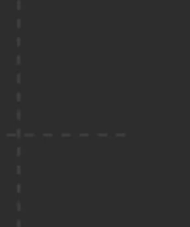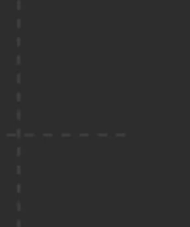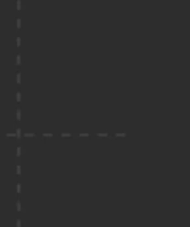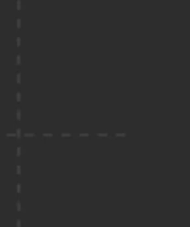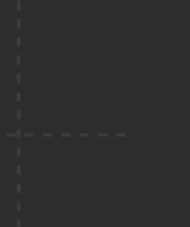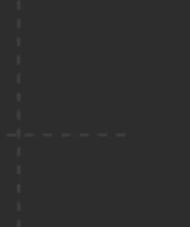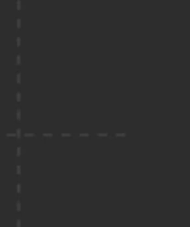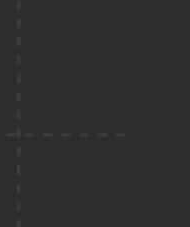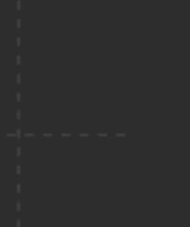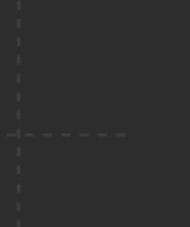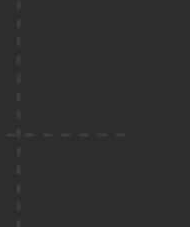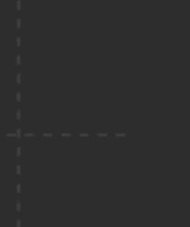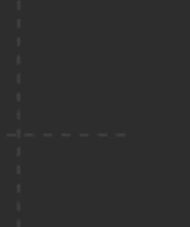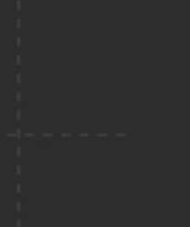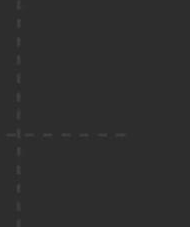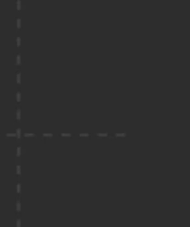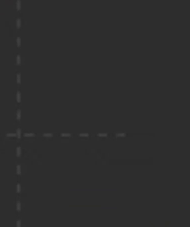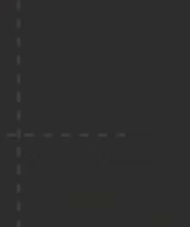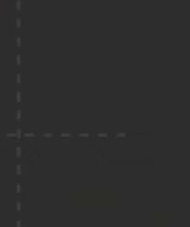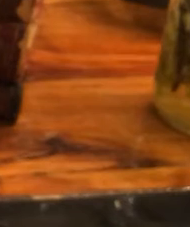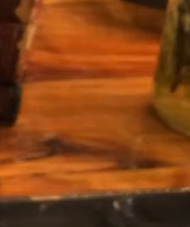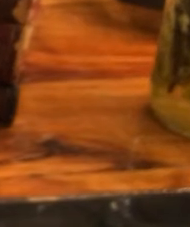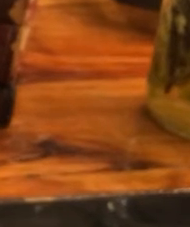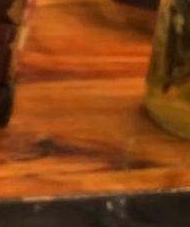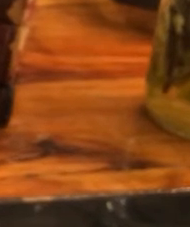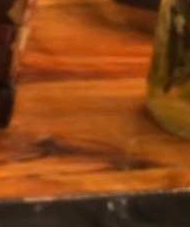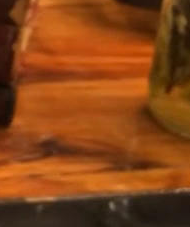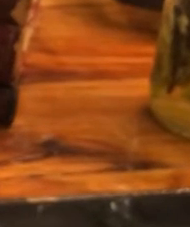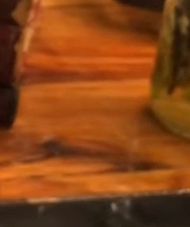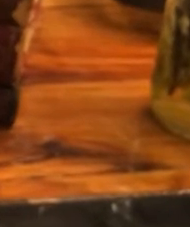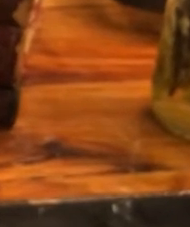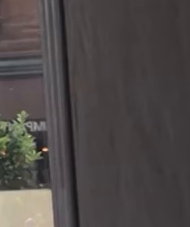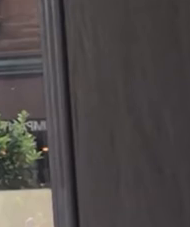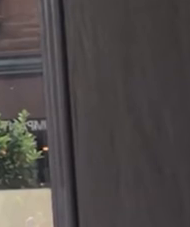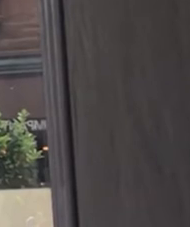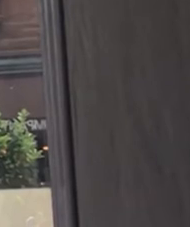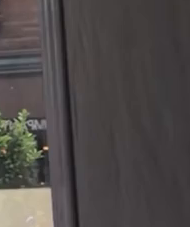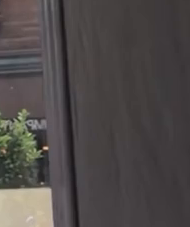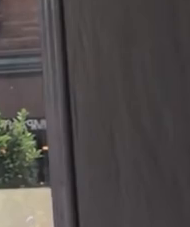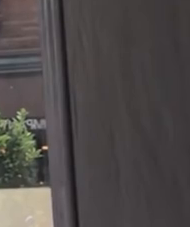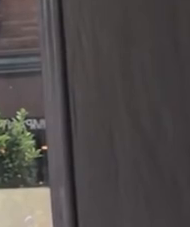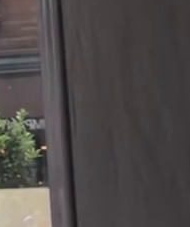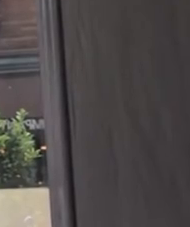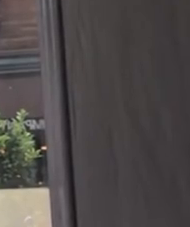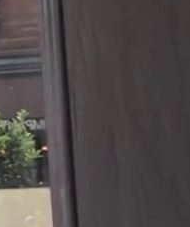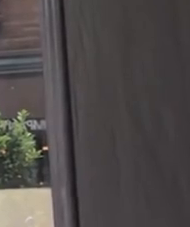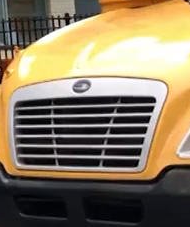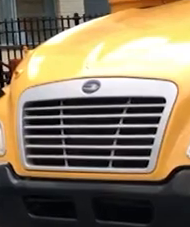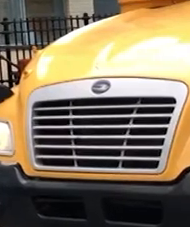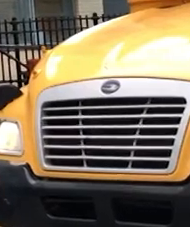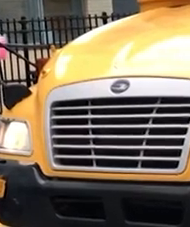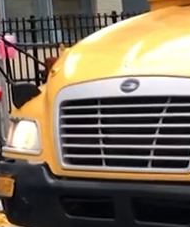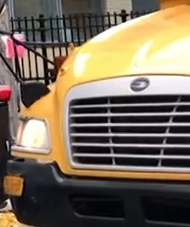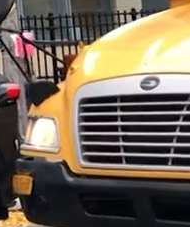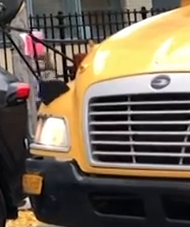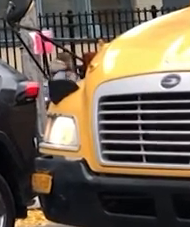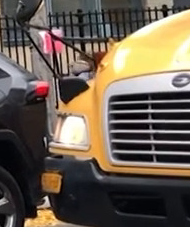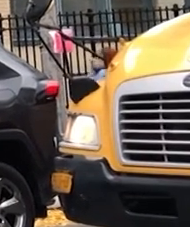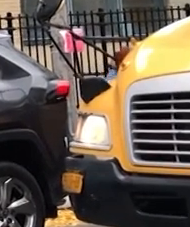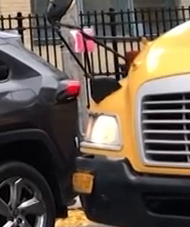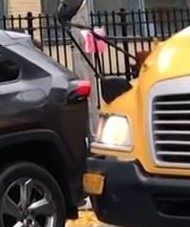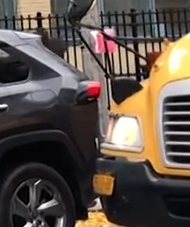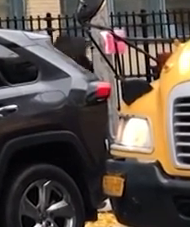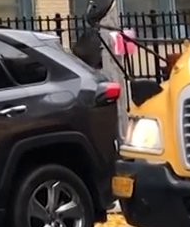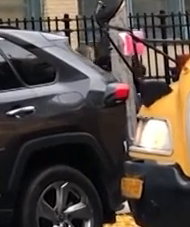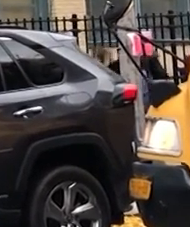vuelve a registrar una subida similar a la del primer pico y la ciudad establece protocolos por ejemplo frente al comercio y las clases dependiendo